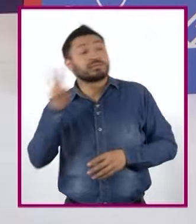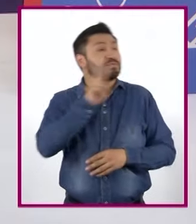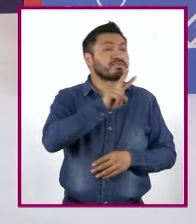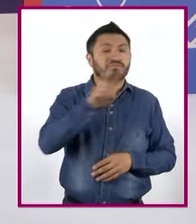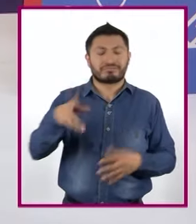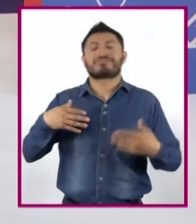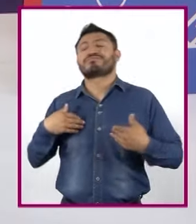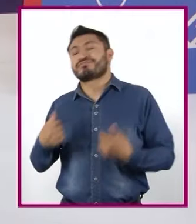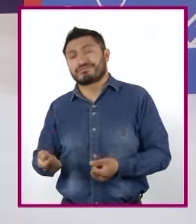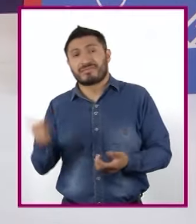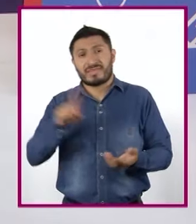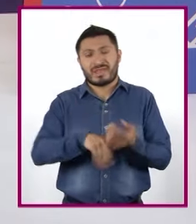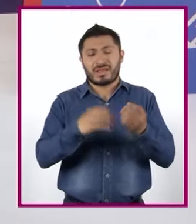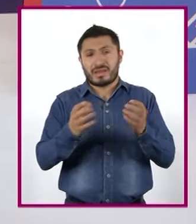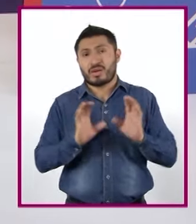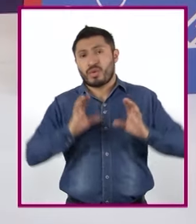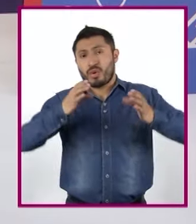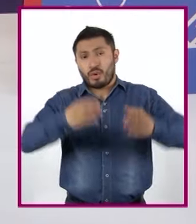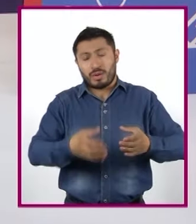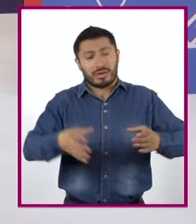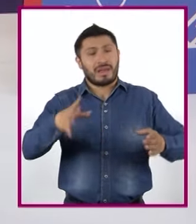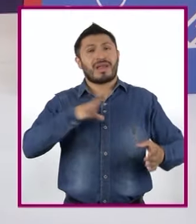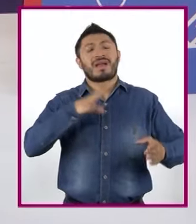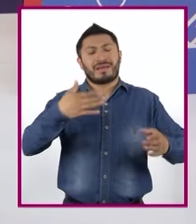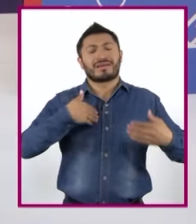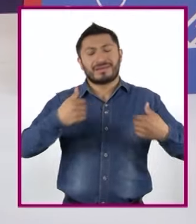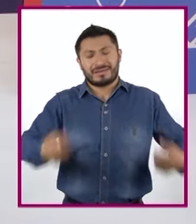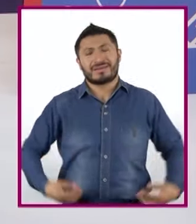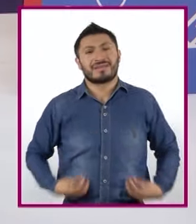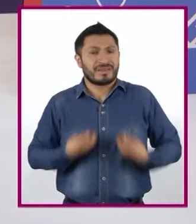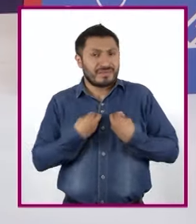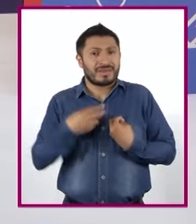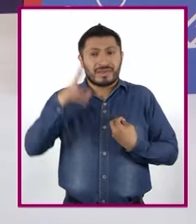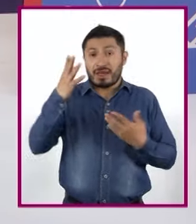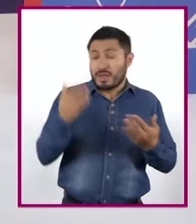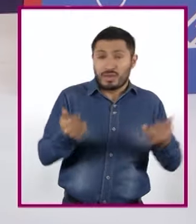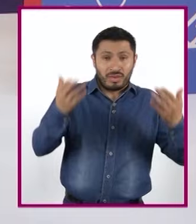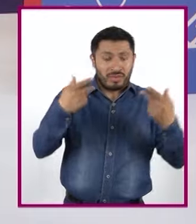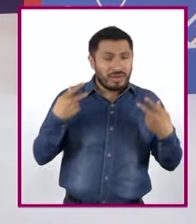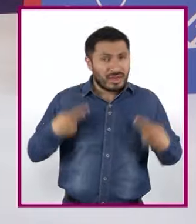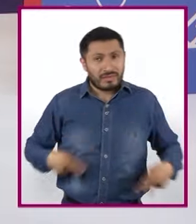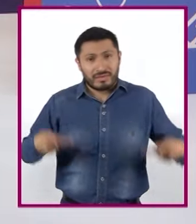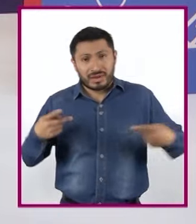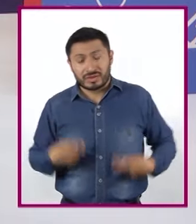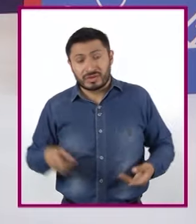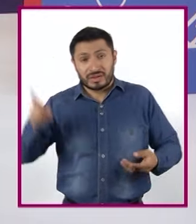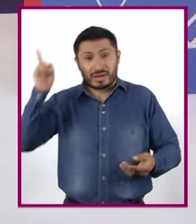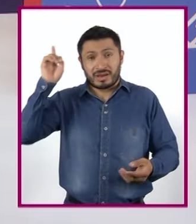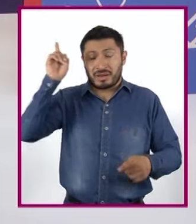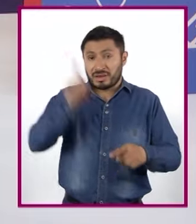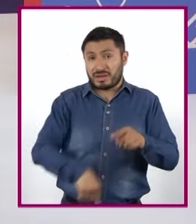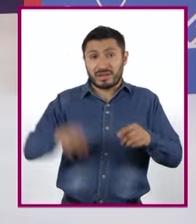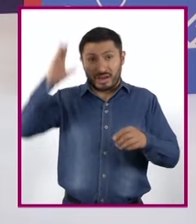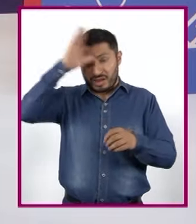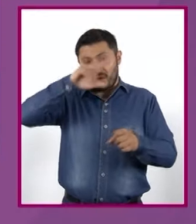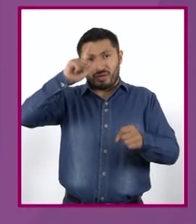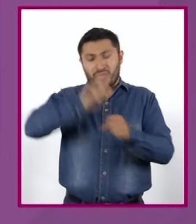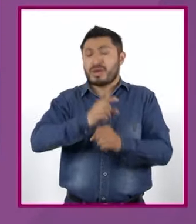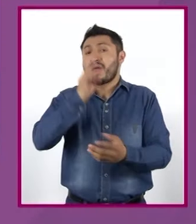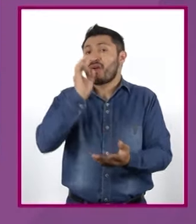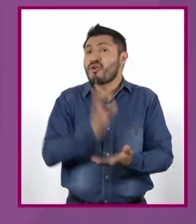una comunidad y le da sentido a su existencia. No hay personas sin cultura, sino culturas